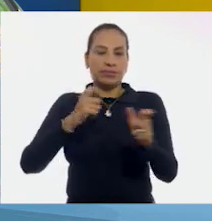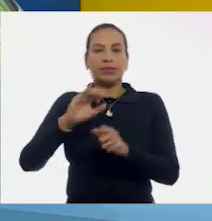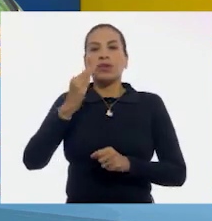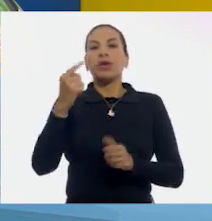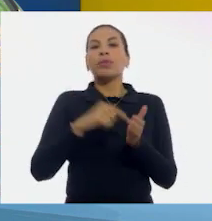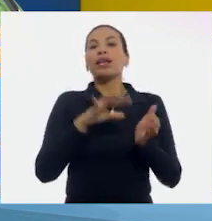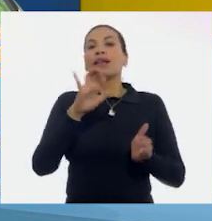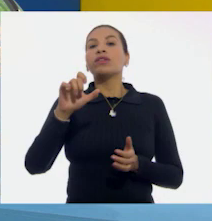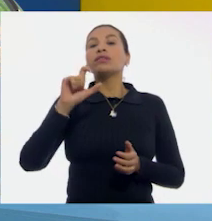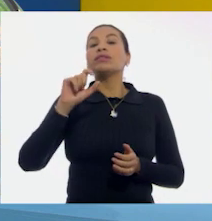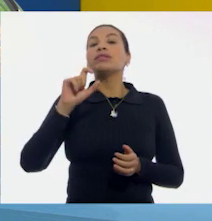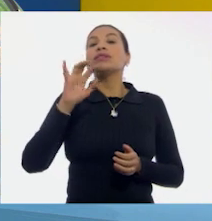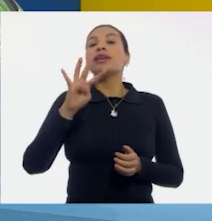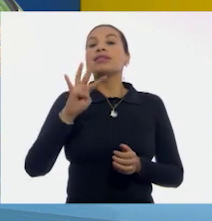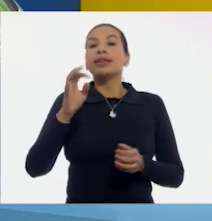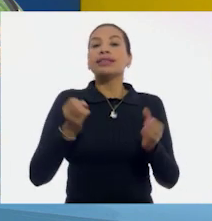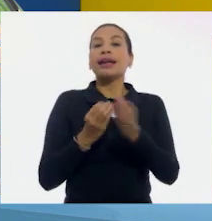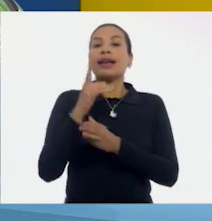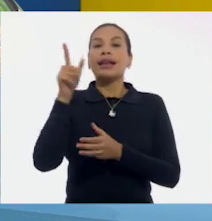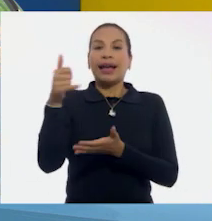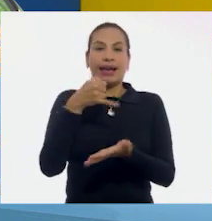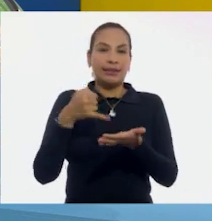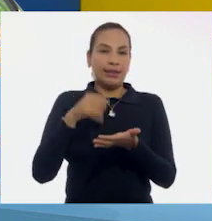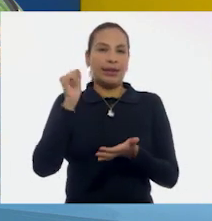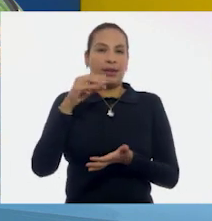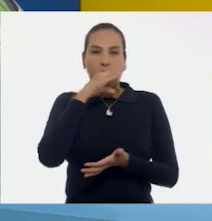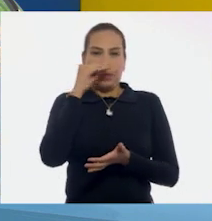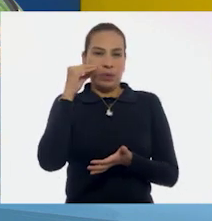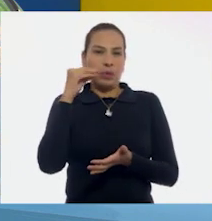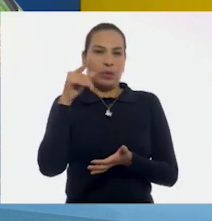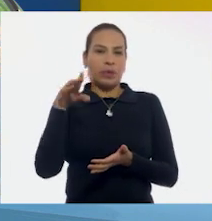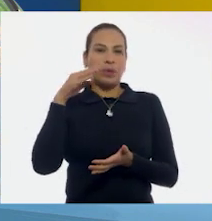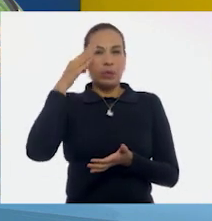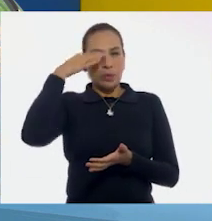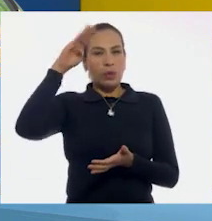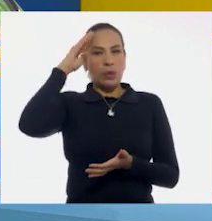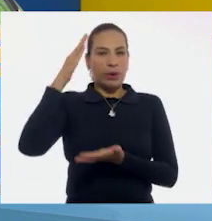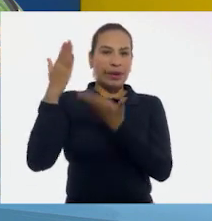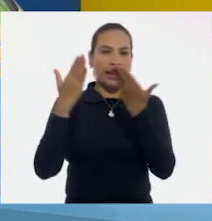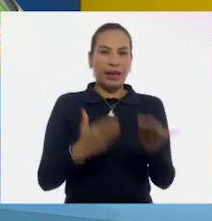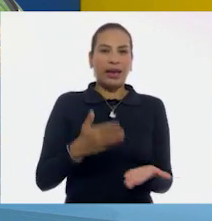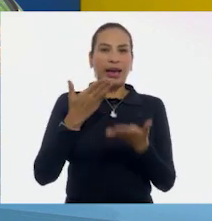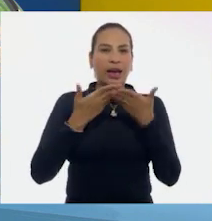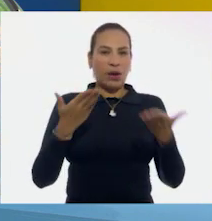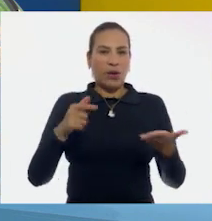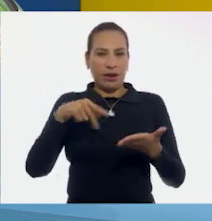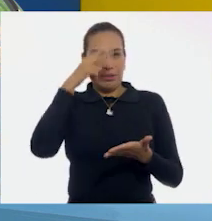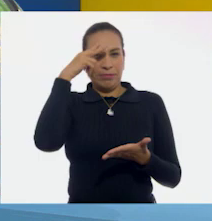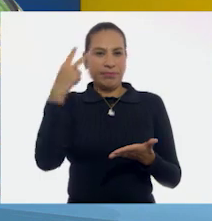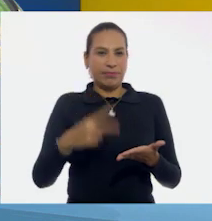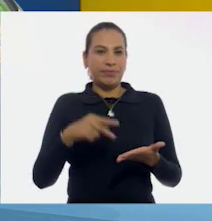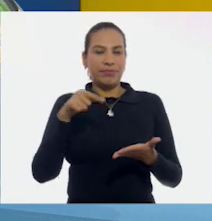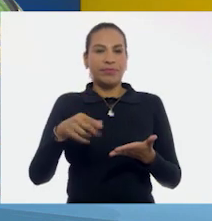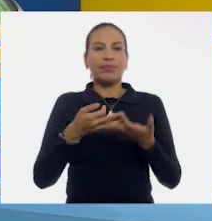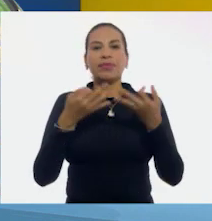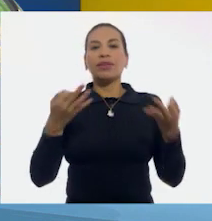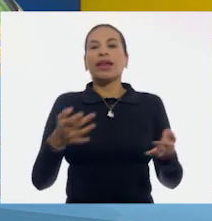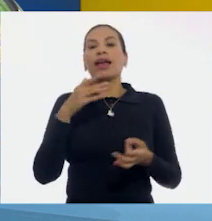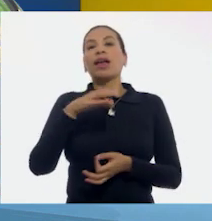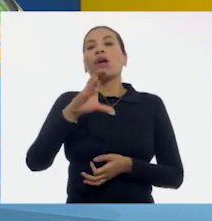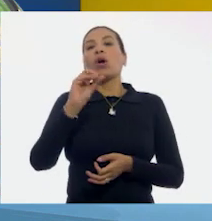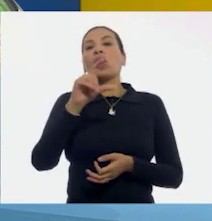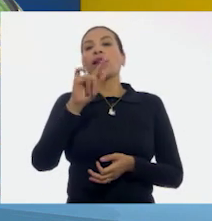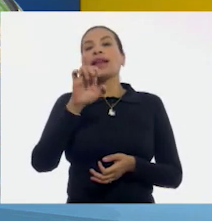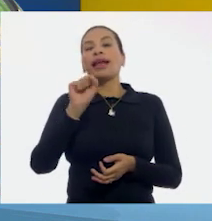de 1519 cuando salieron de Cuba. Una vez que llegó a tierras del actual territorio mexicano, Hernán Cortés recogió en